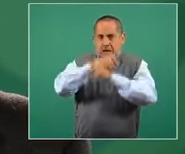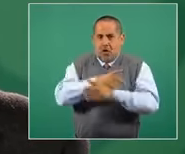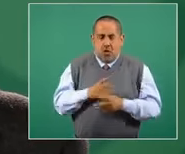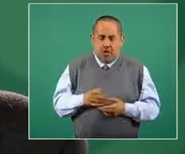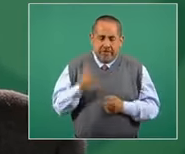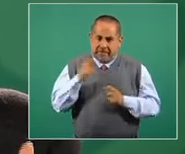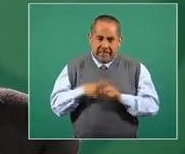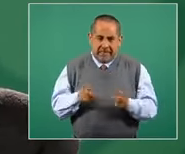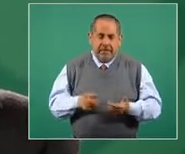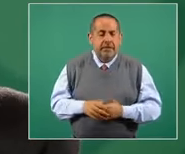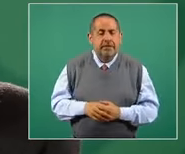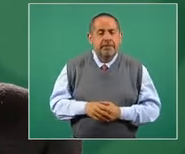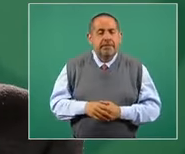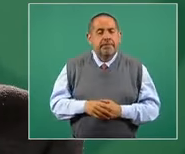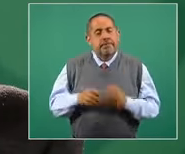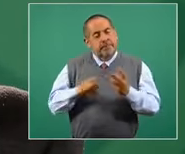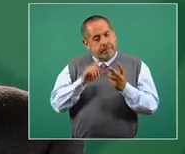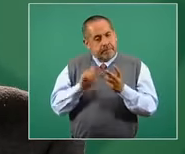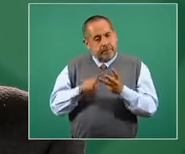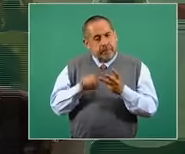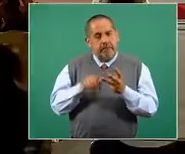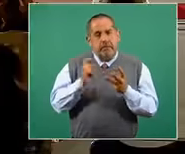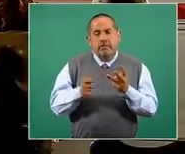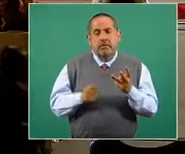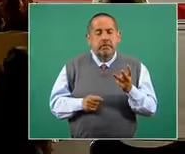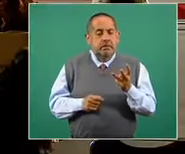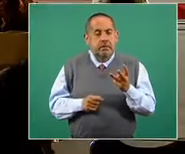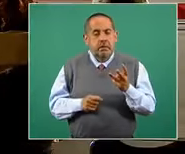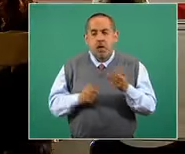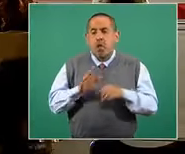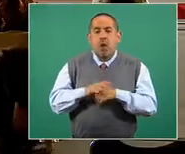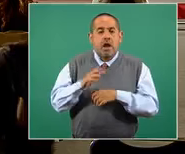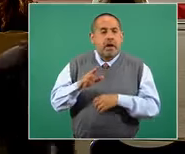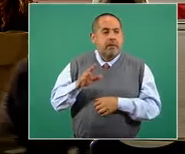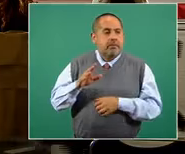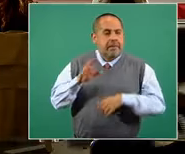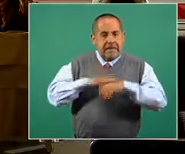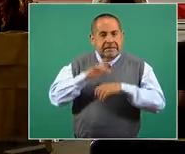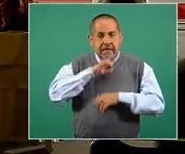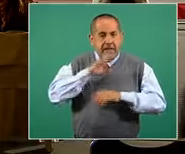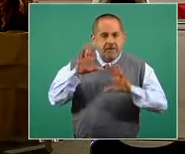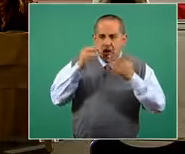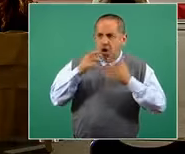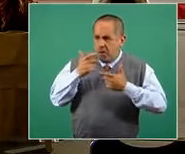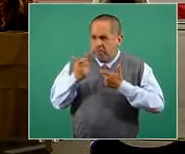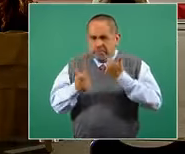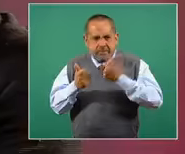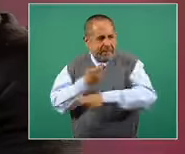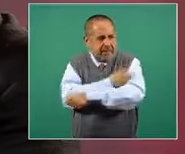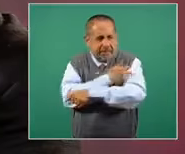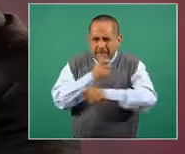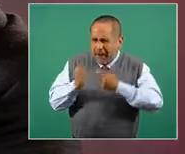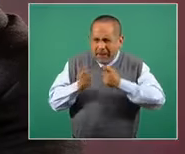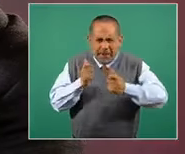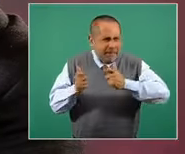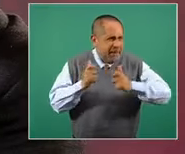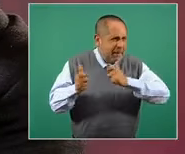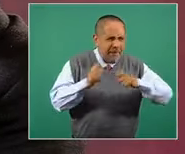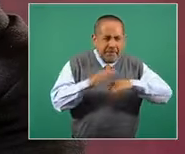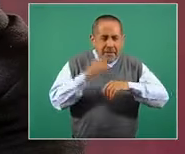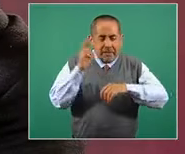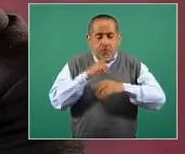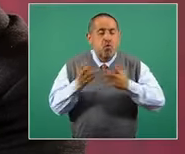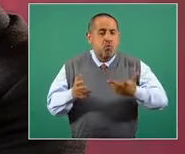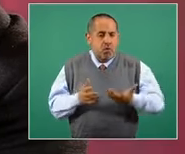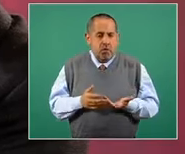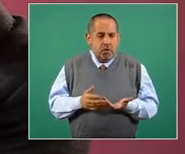Una tercera situación es la velocidad a la que queremos que ocurra. Si tenemos